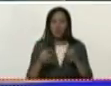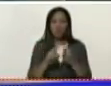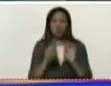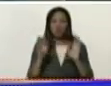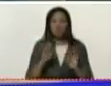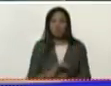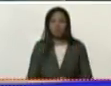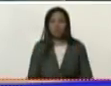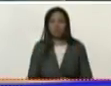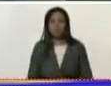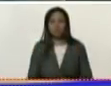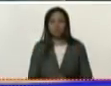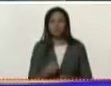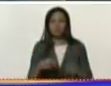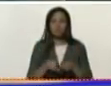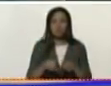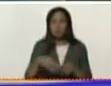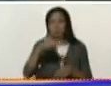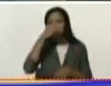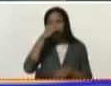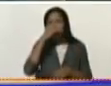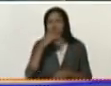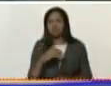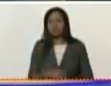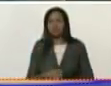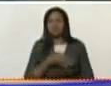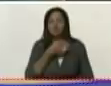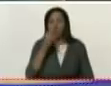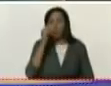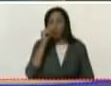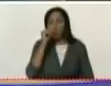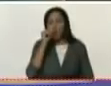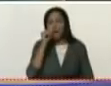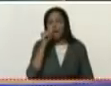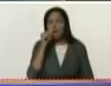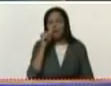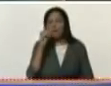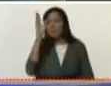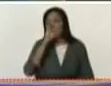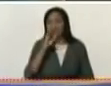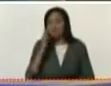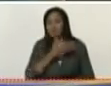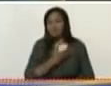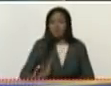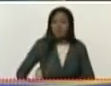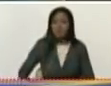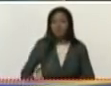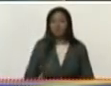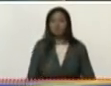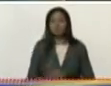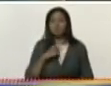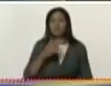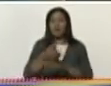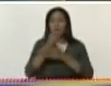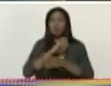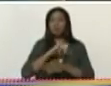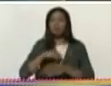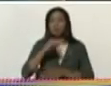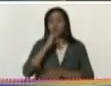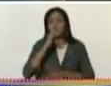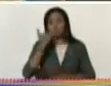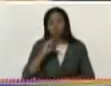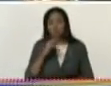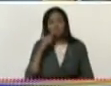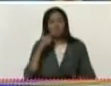en un asalto terrorista. Señor Jair Bolsonaro, y estas armas en este momento tenemos información,